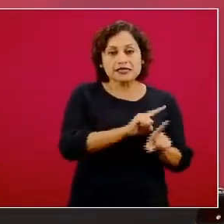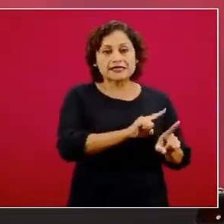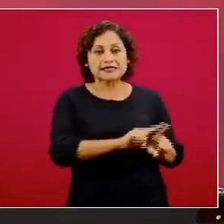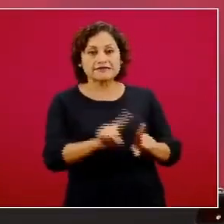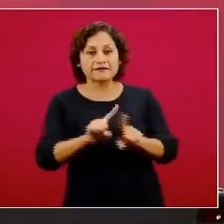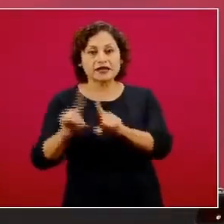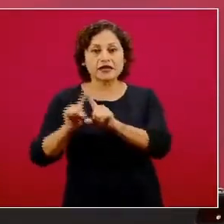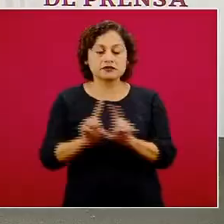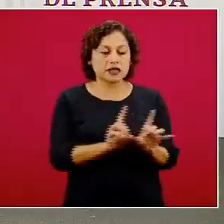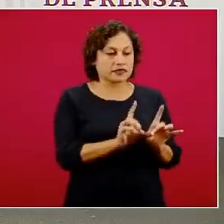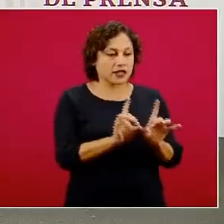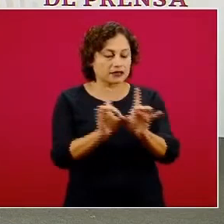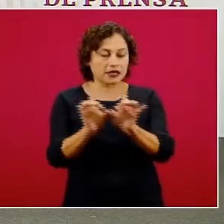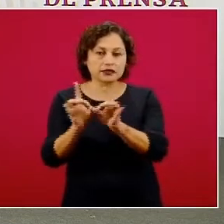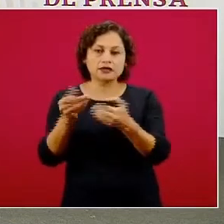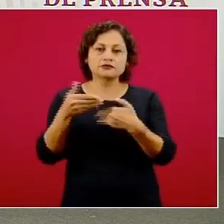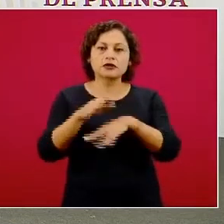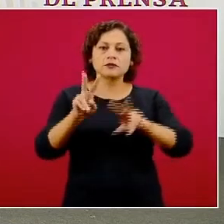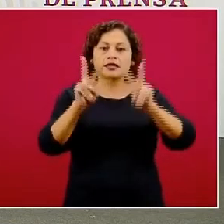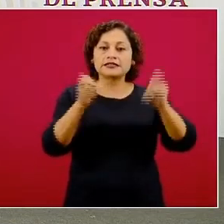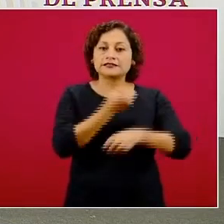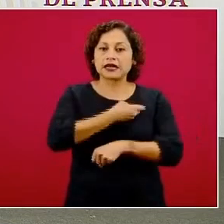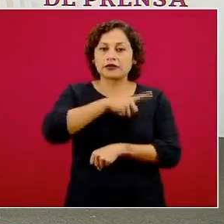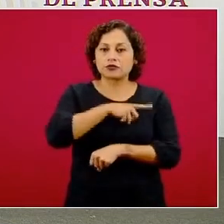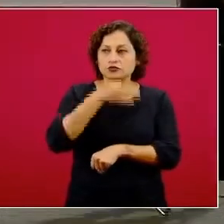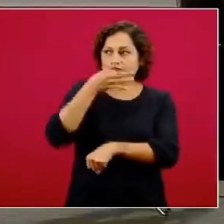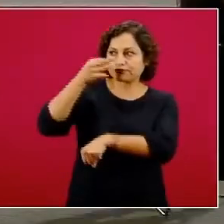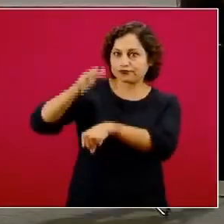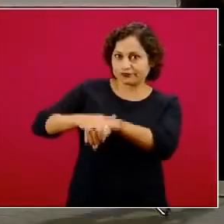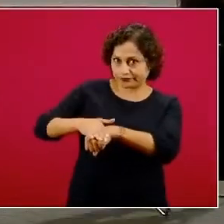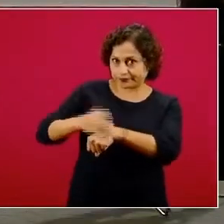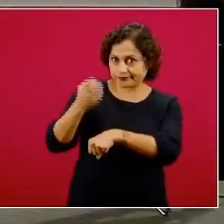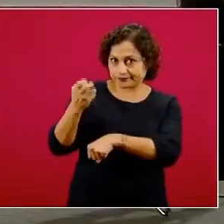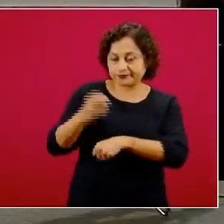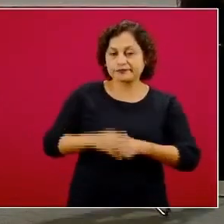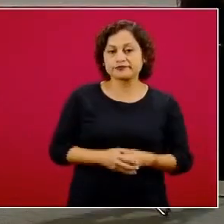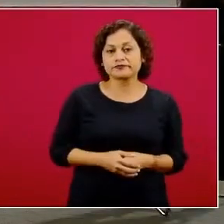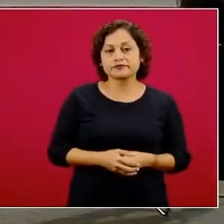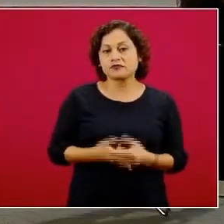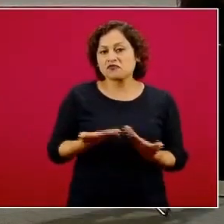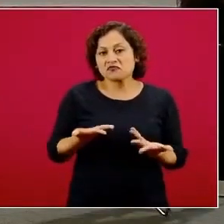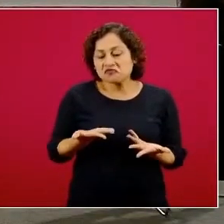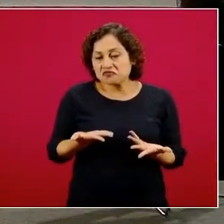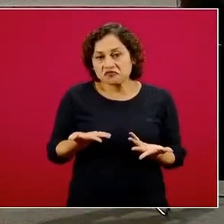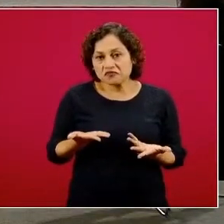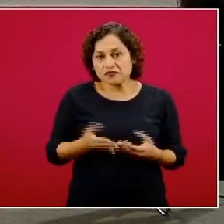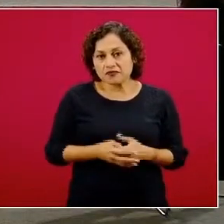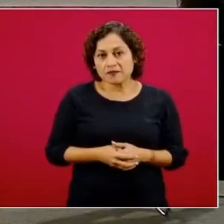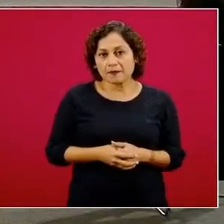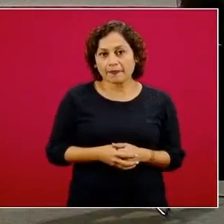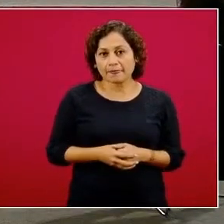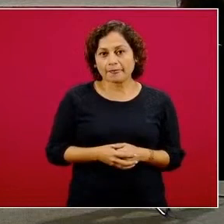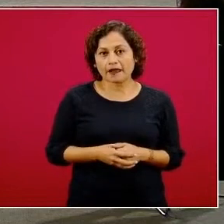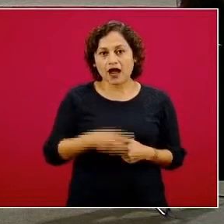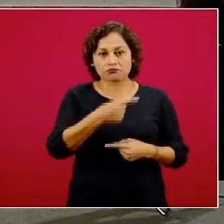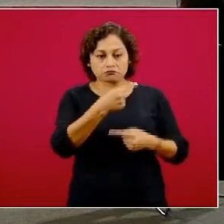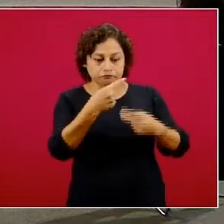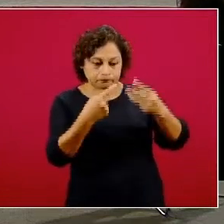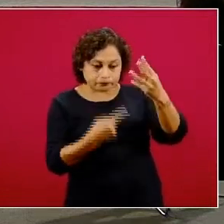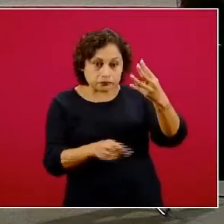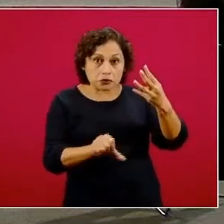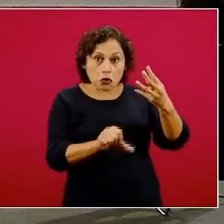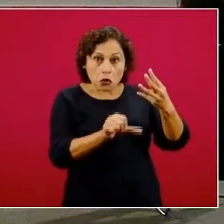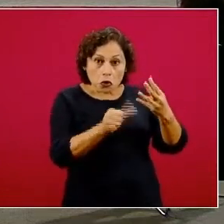pública de importancia internacional, de los cuales afortunadamente ninguno representó